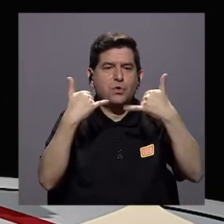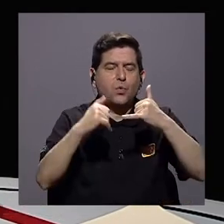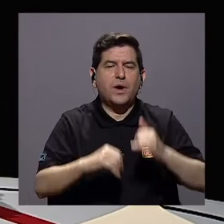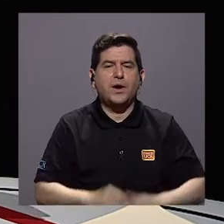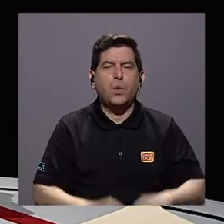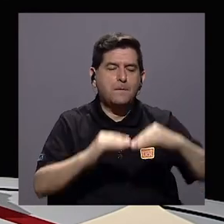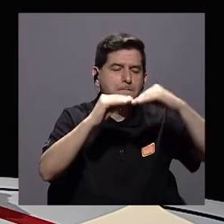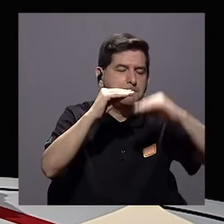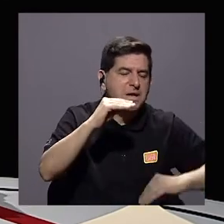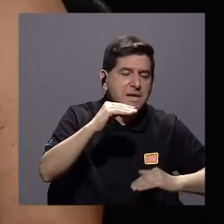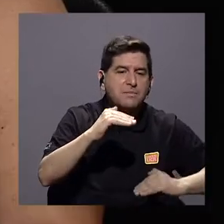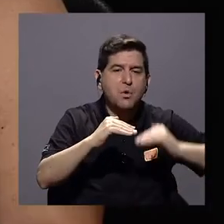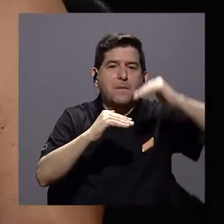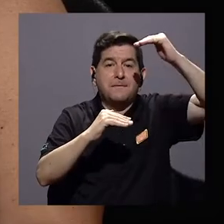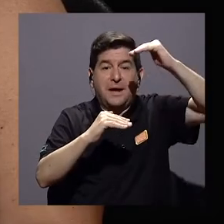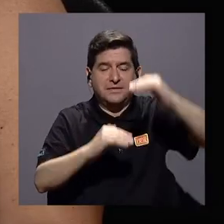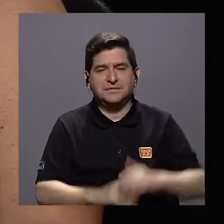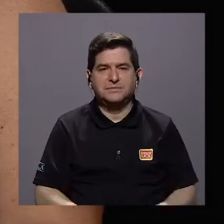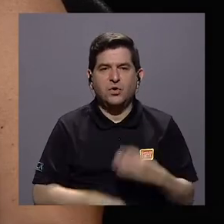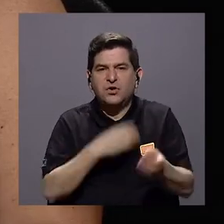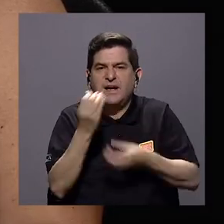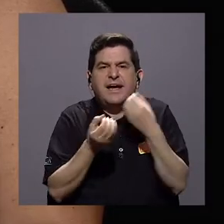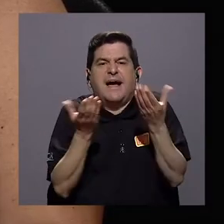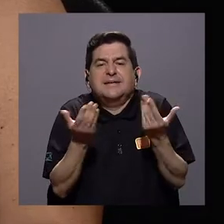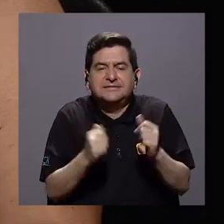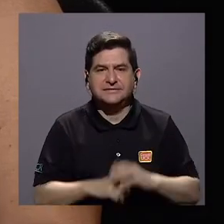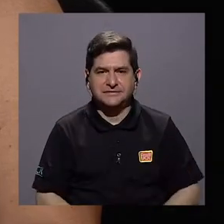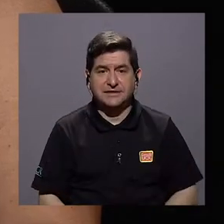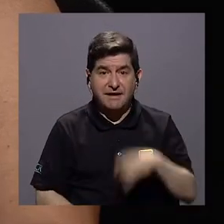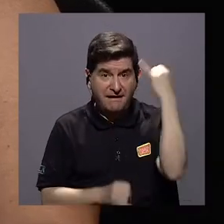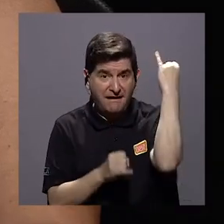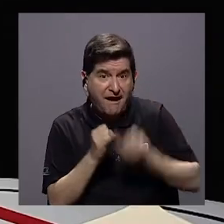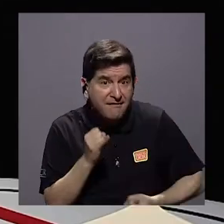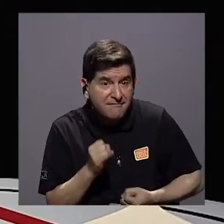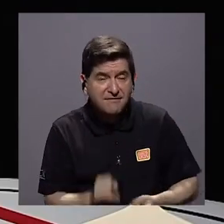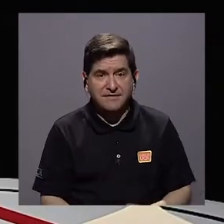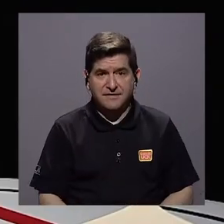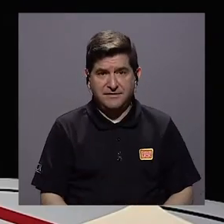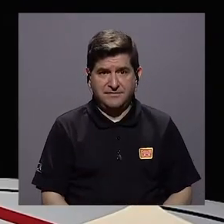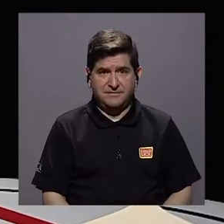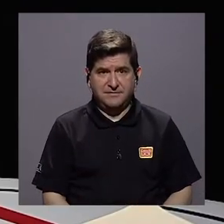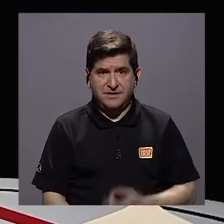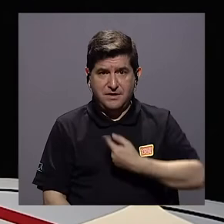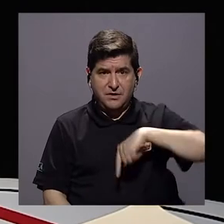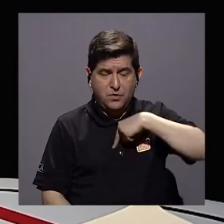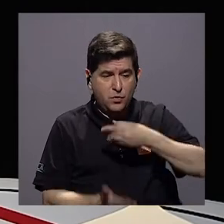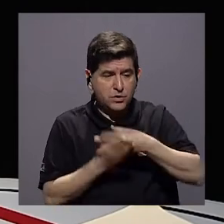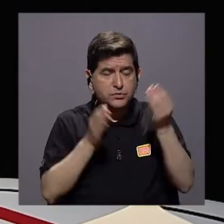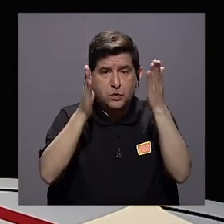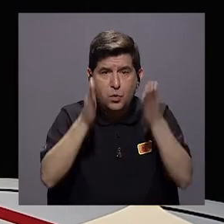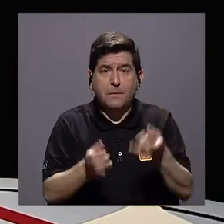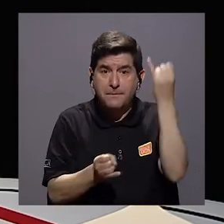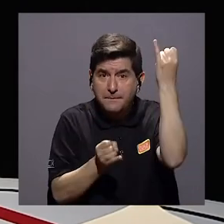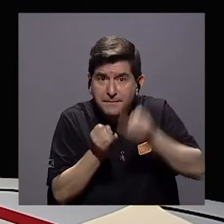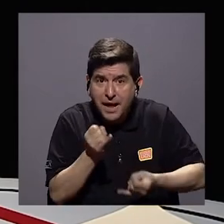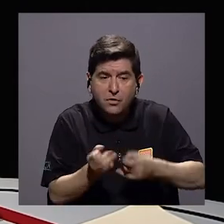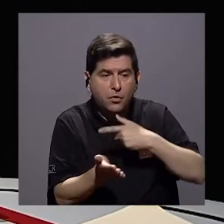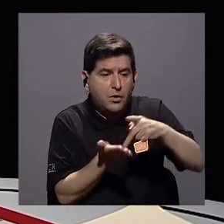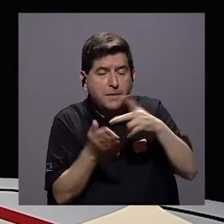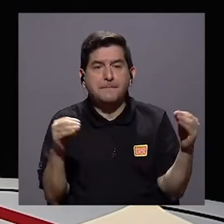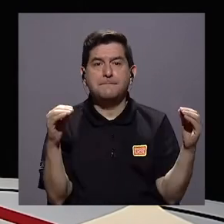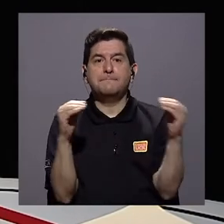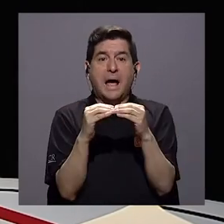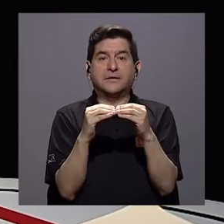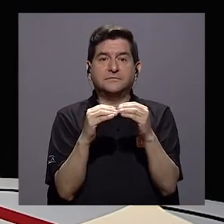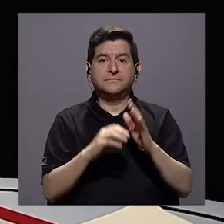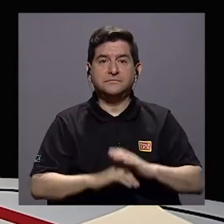juego del mínimo máximo, uh-huh. ¿verdad? Lo que está ocasionando es que al final nuestro consumidor final tenga